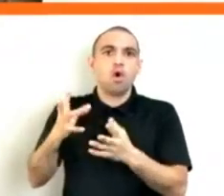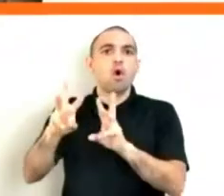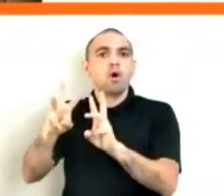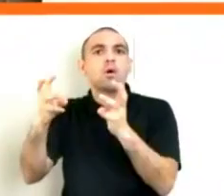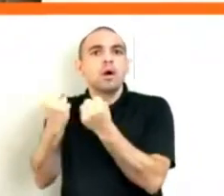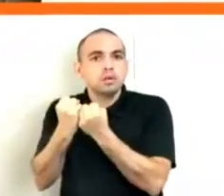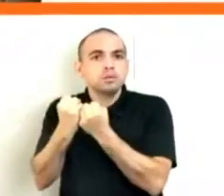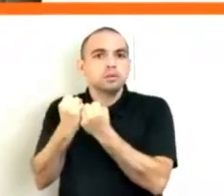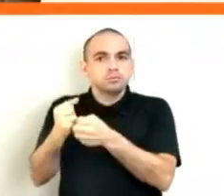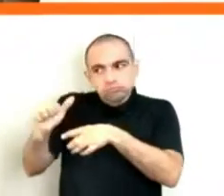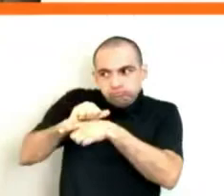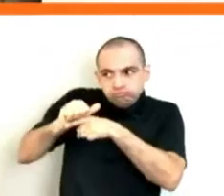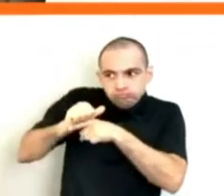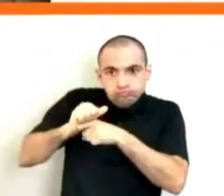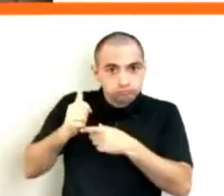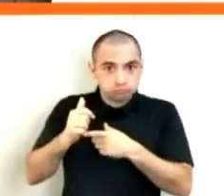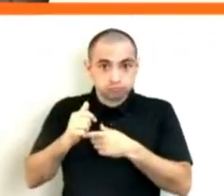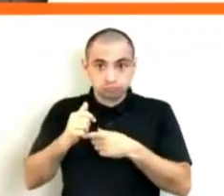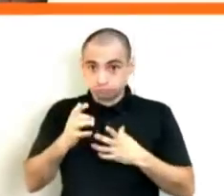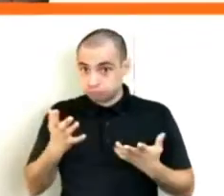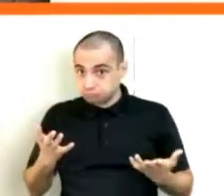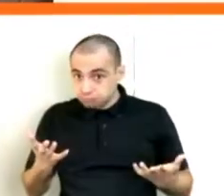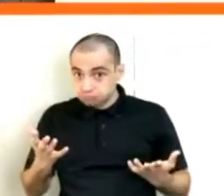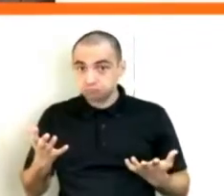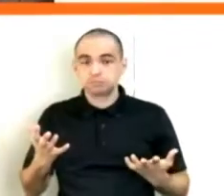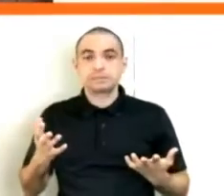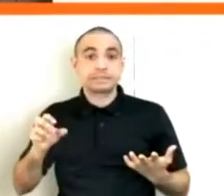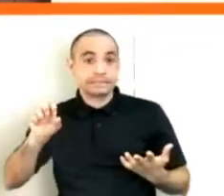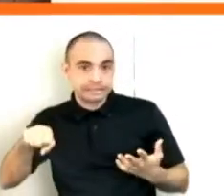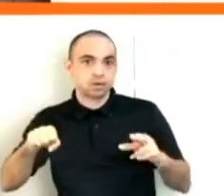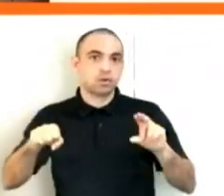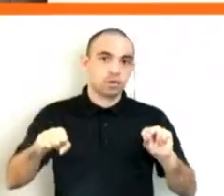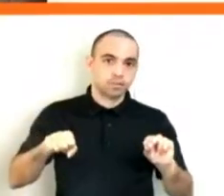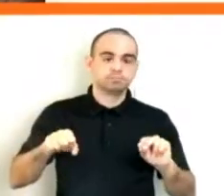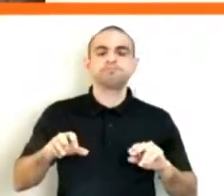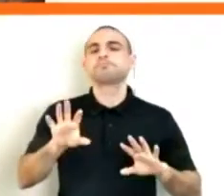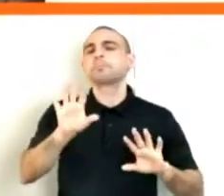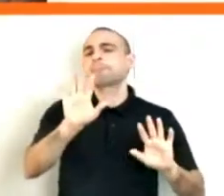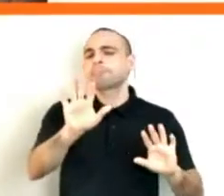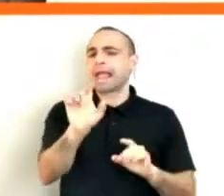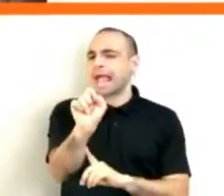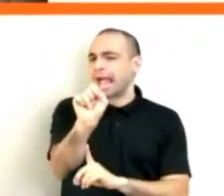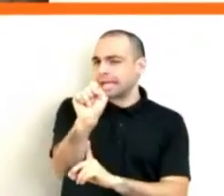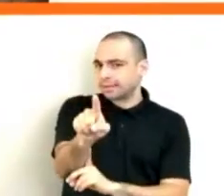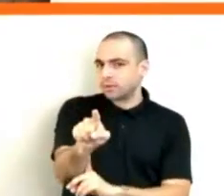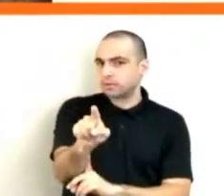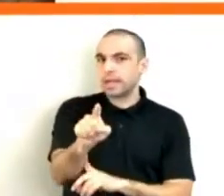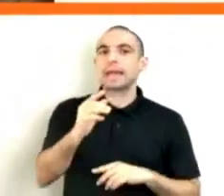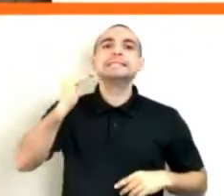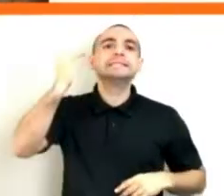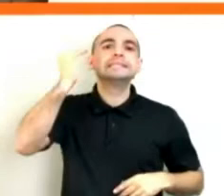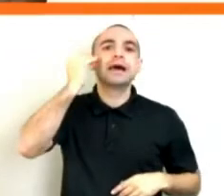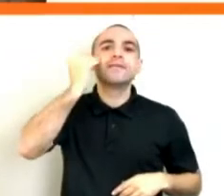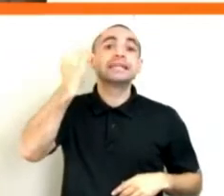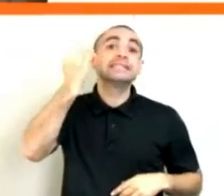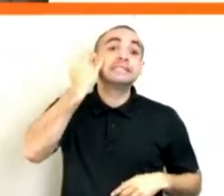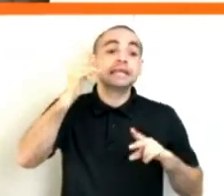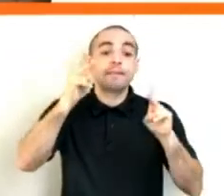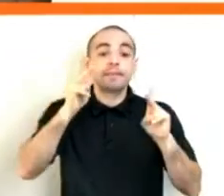una de estas semanas. Independientemente de esta pregunta, que es una pregunta para saber si la persona es